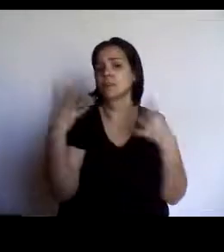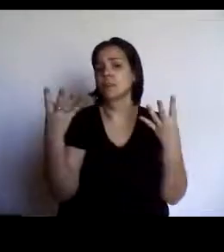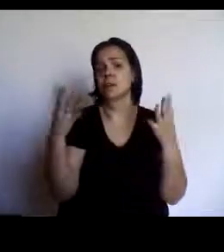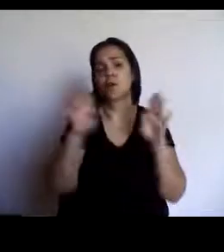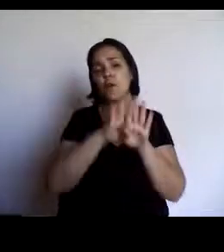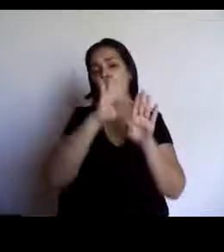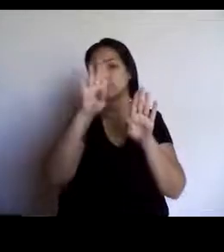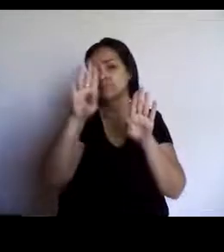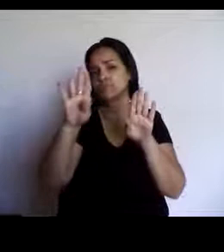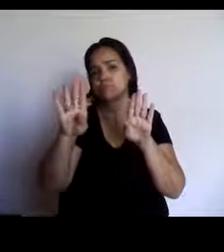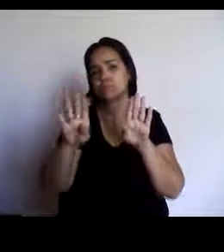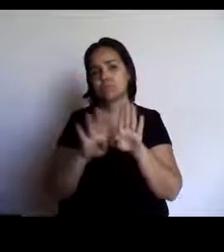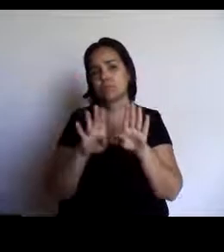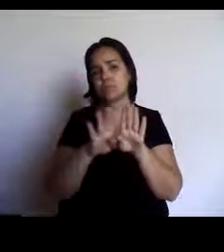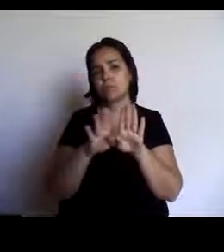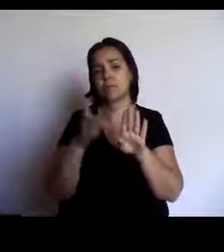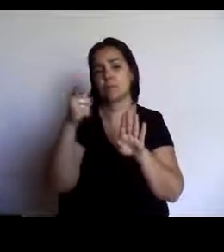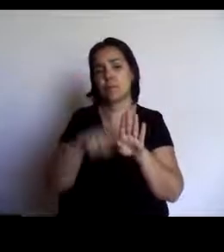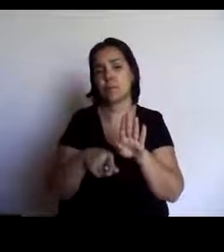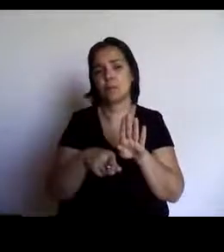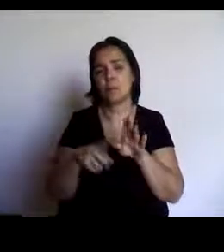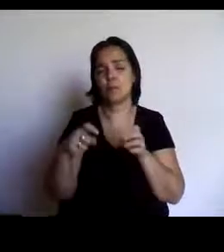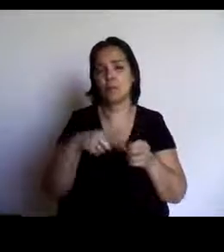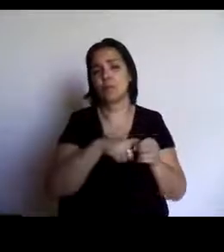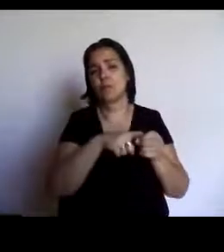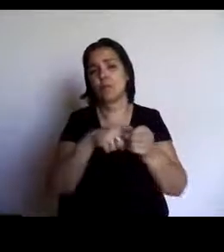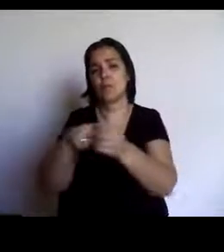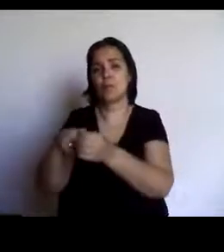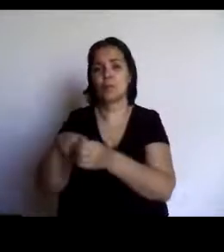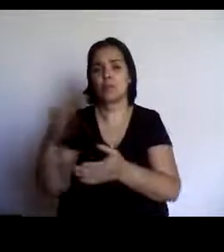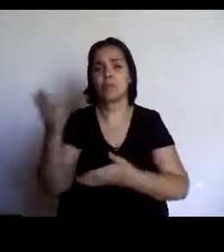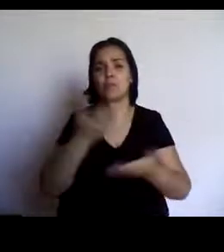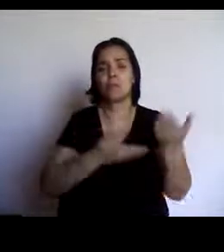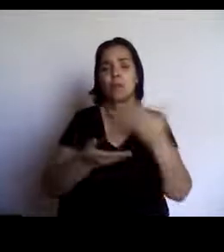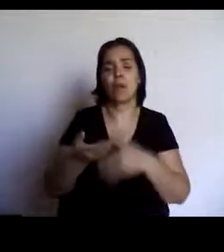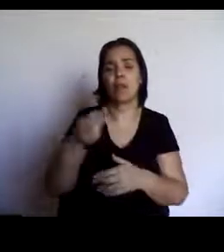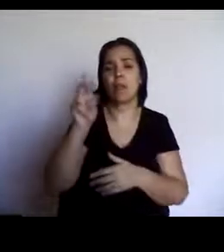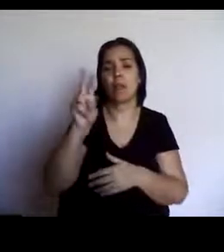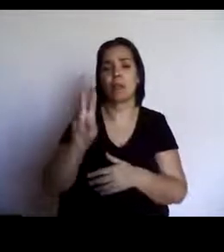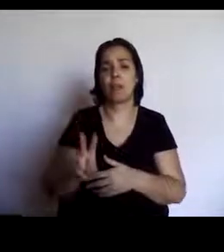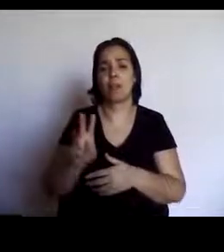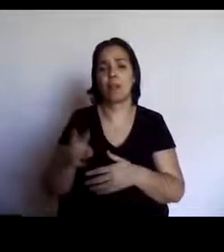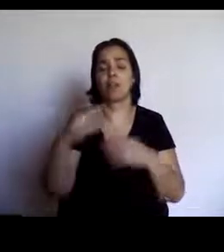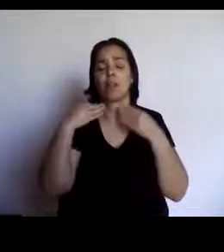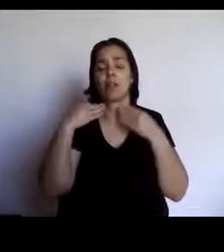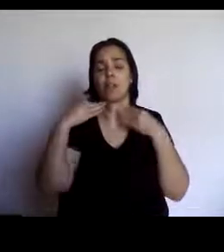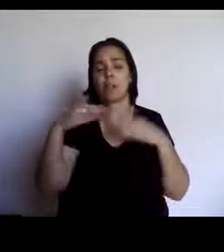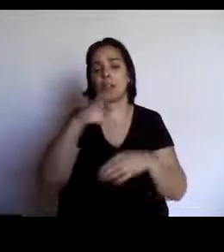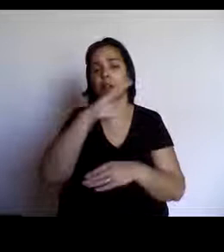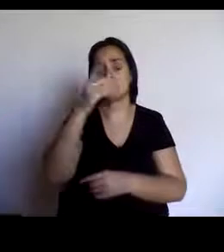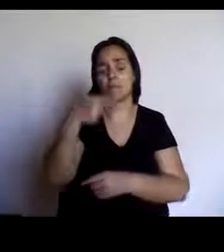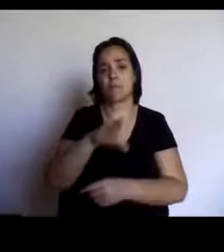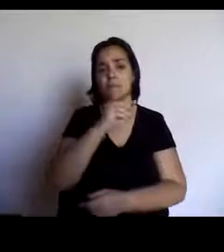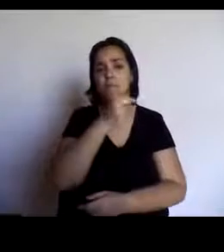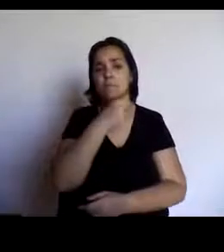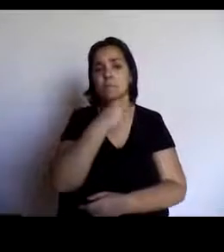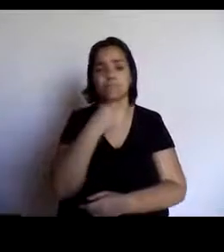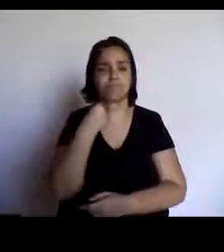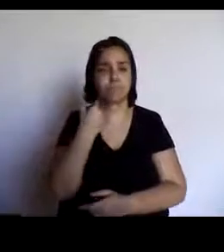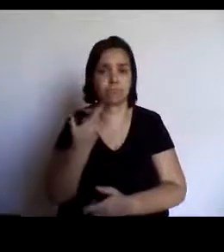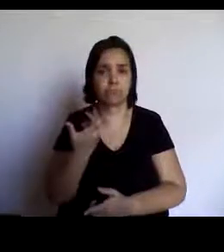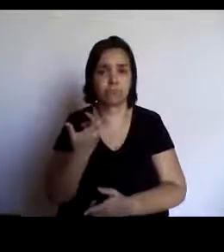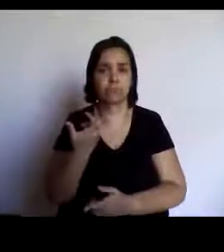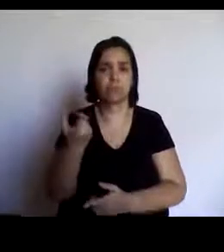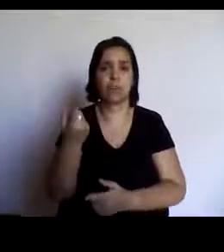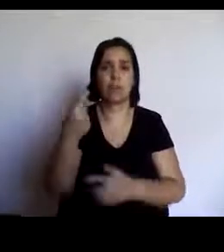obvio, la cooperación y la colaboración que las dos diputaciones provinciales de Cáceres y de Badajoz pues tenemos en el desarrollo